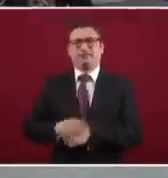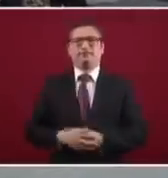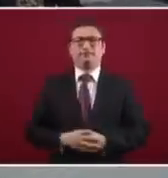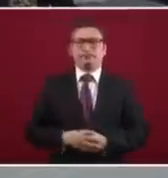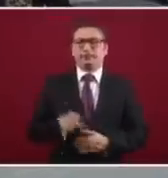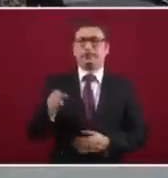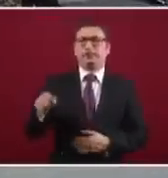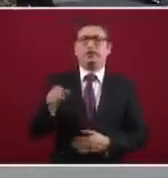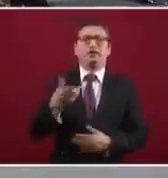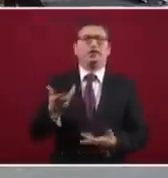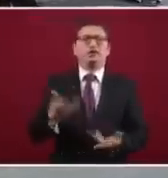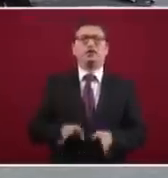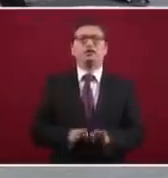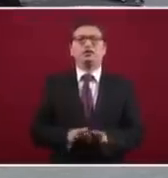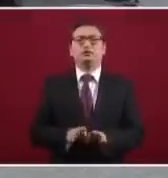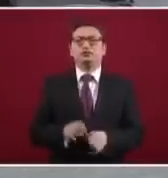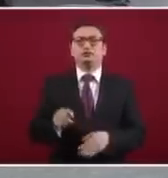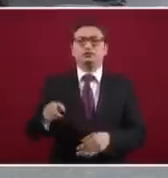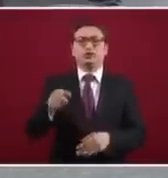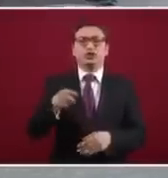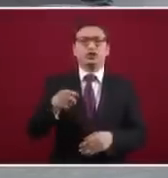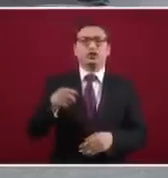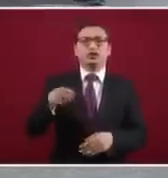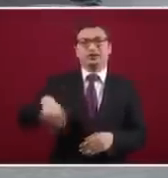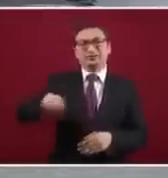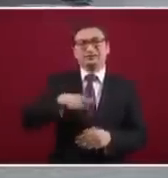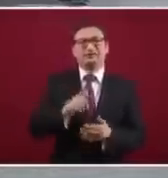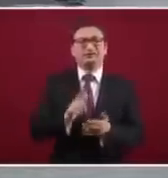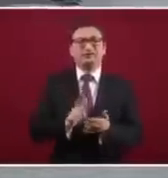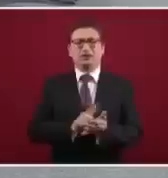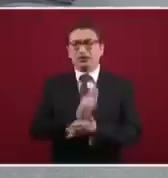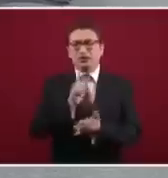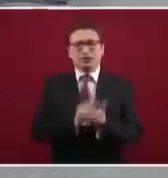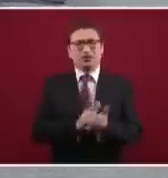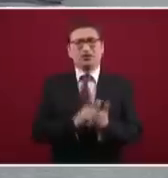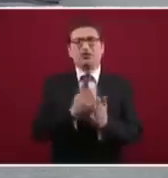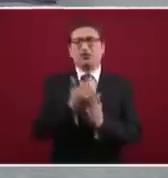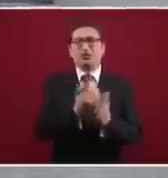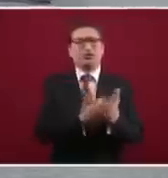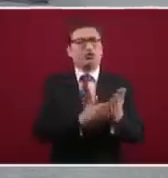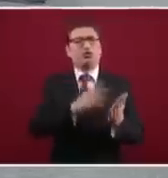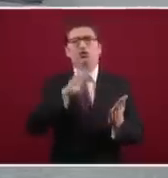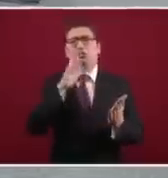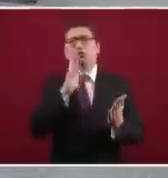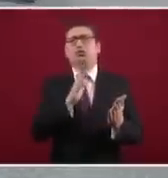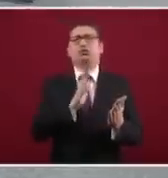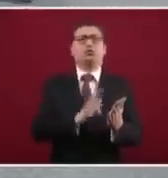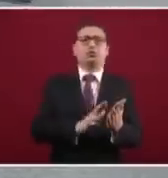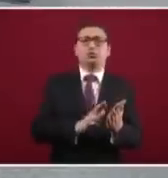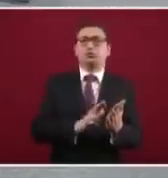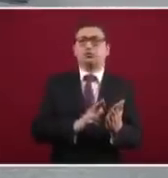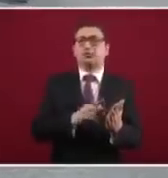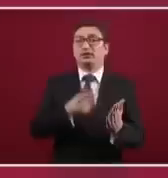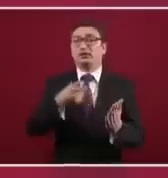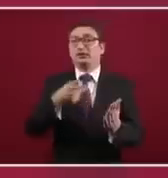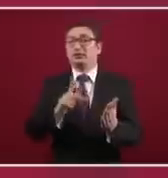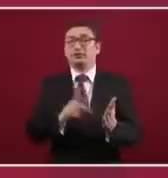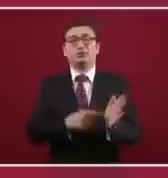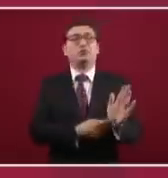Se respetaban las leyes en la forma y se violaban en el